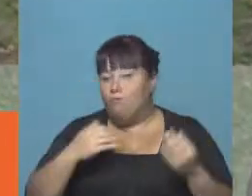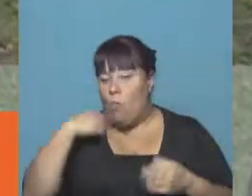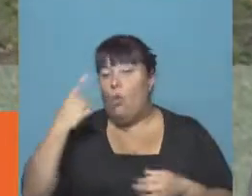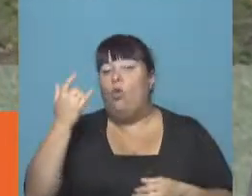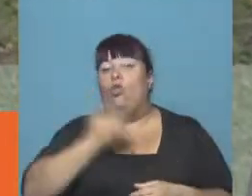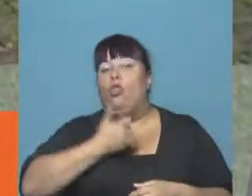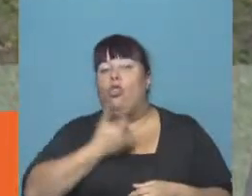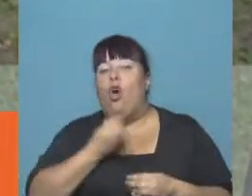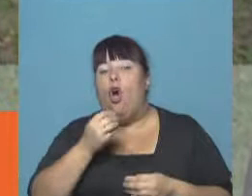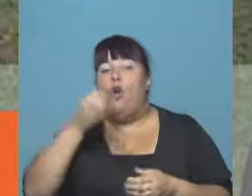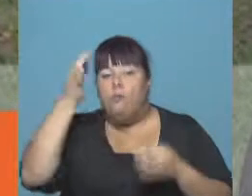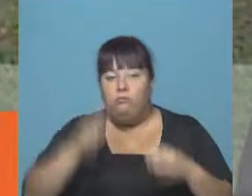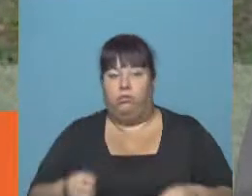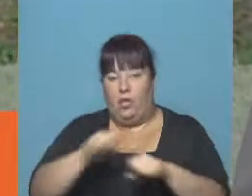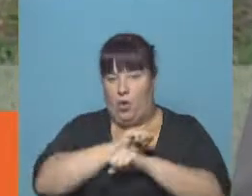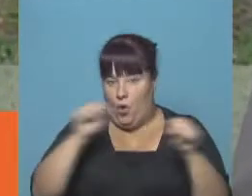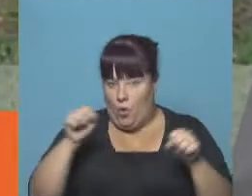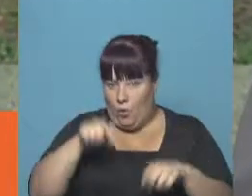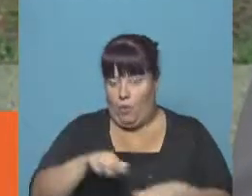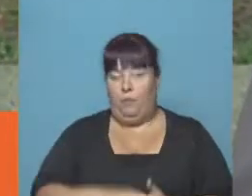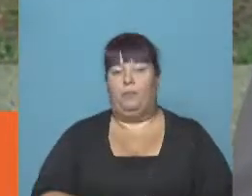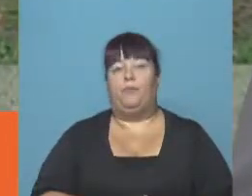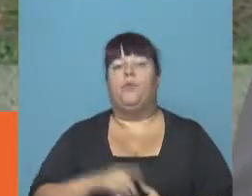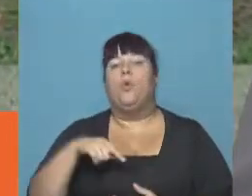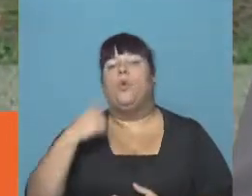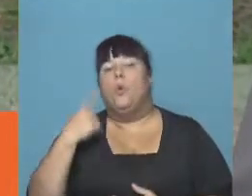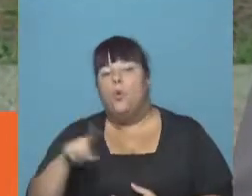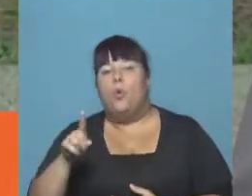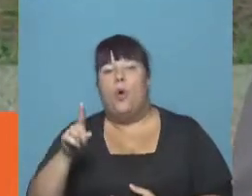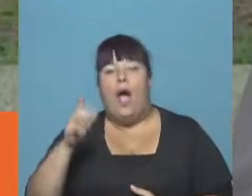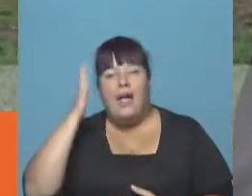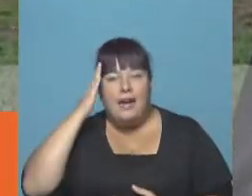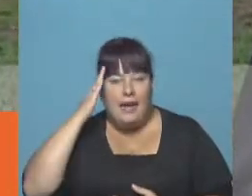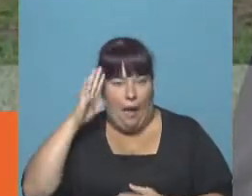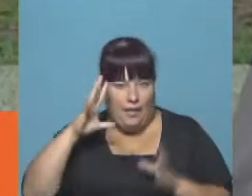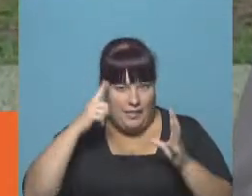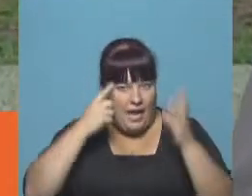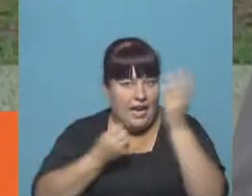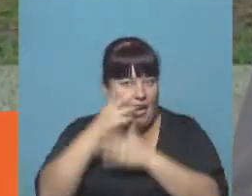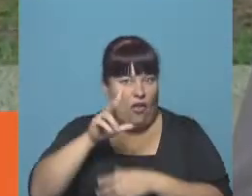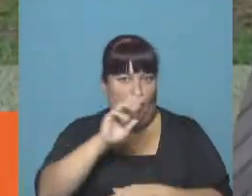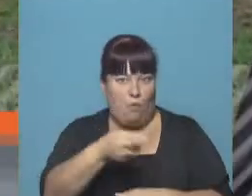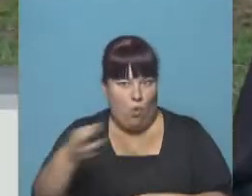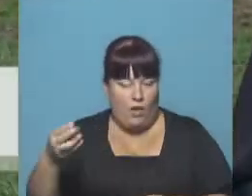fue perpetrado o originado este atentado, cuál fue la cabeza siniestra detrás de estas muertes. Ustedes.